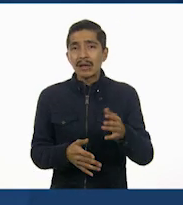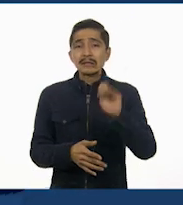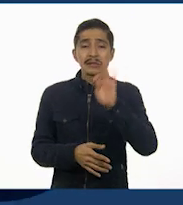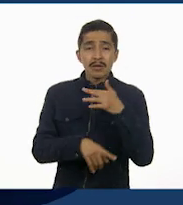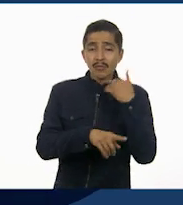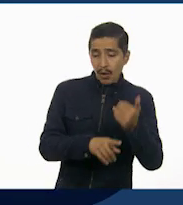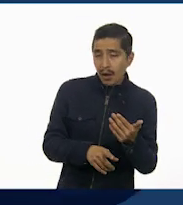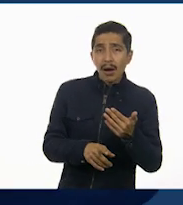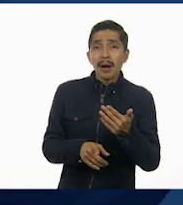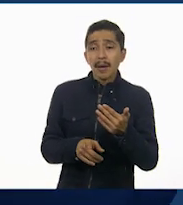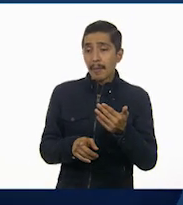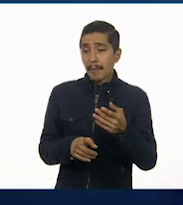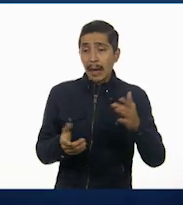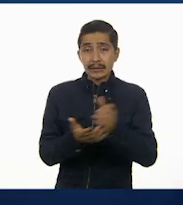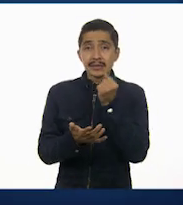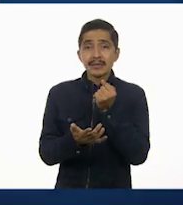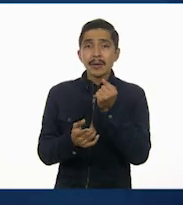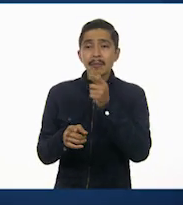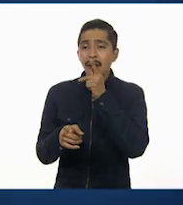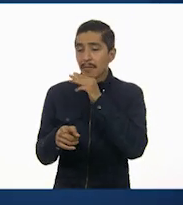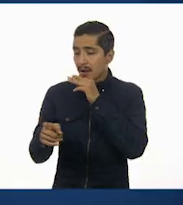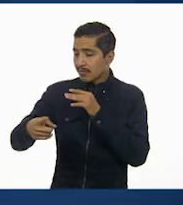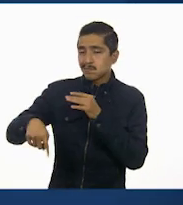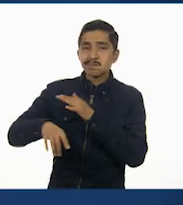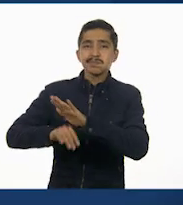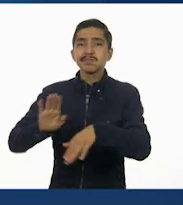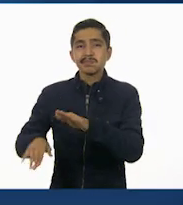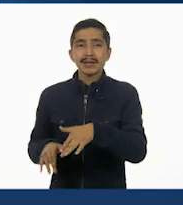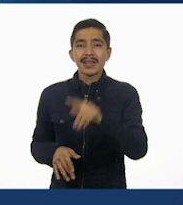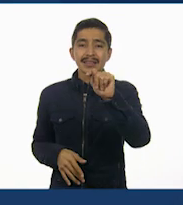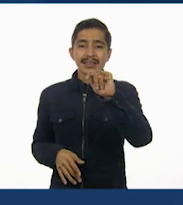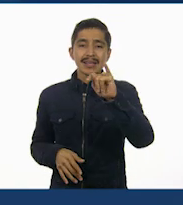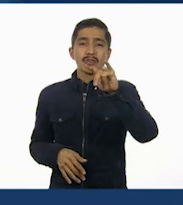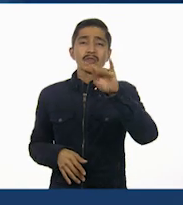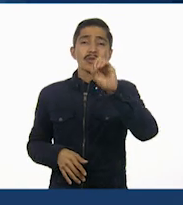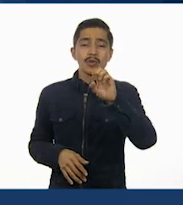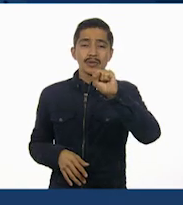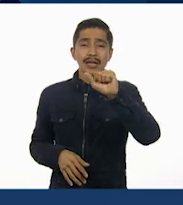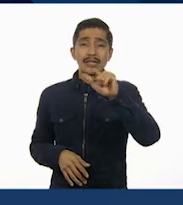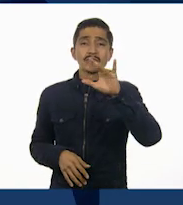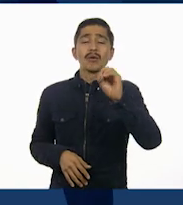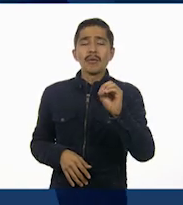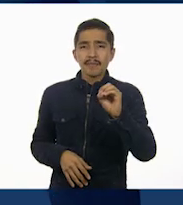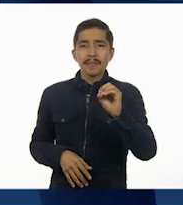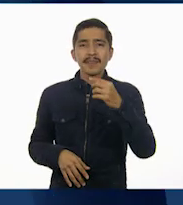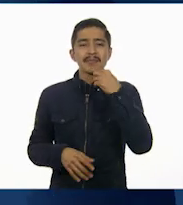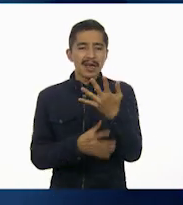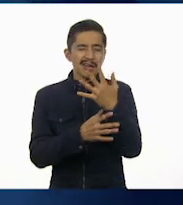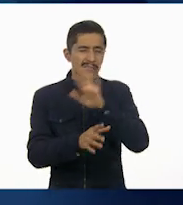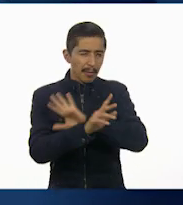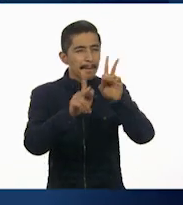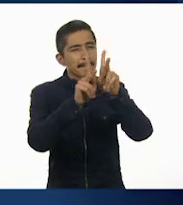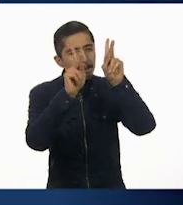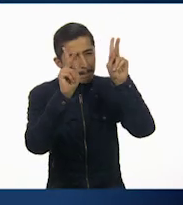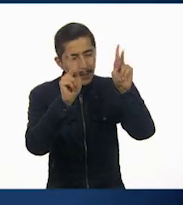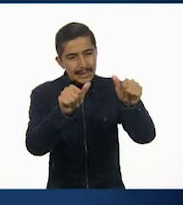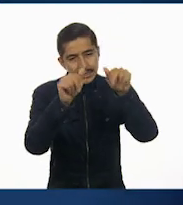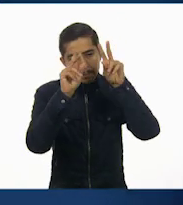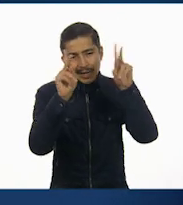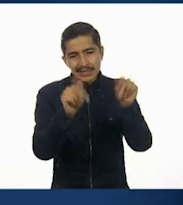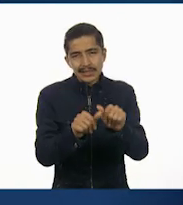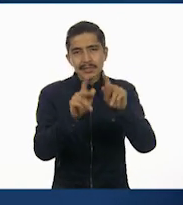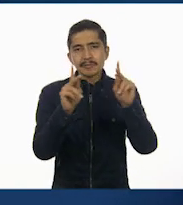sus padres y hermanos. Así que Tito Tasio, rey de los sabinos, acordó la paz con Rómulo, rey de los